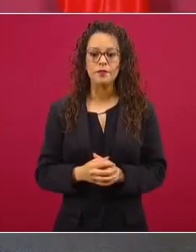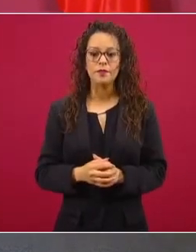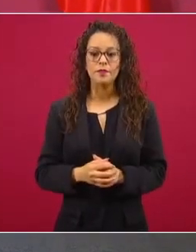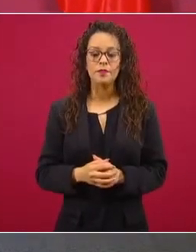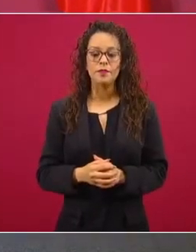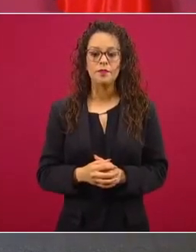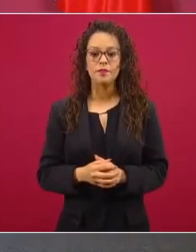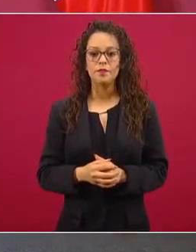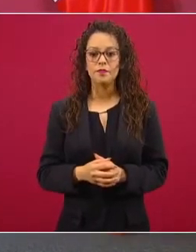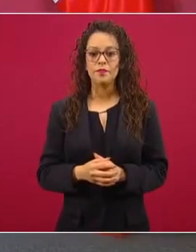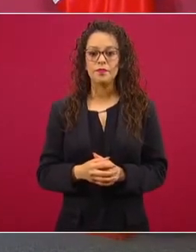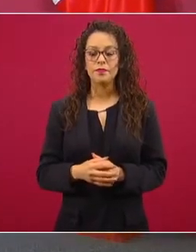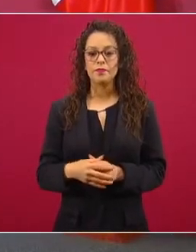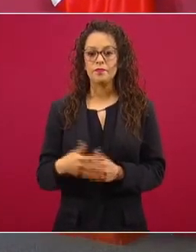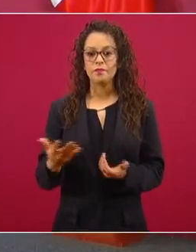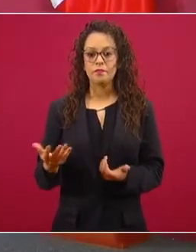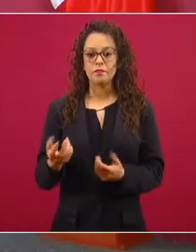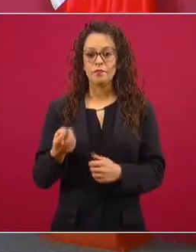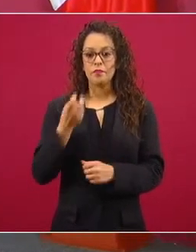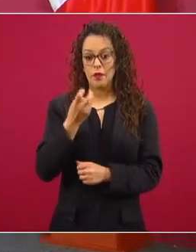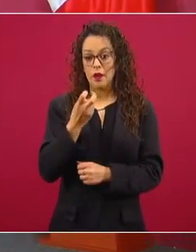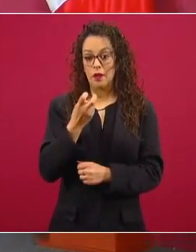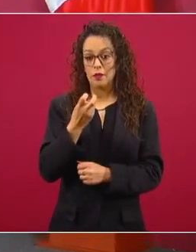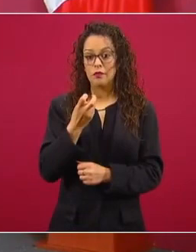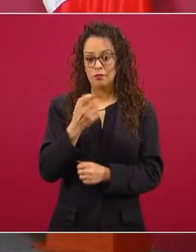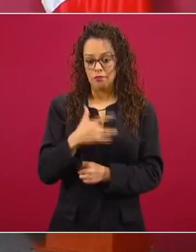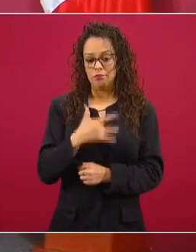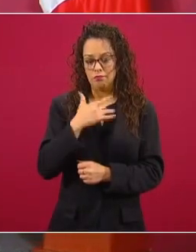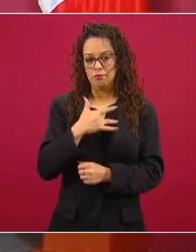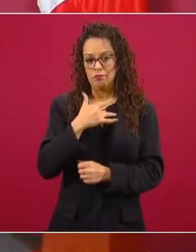Son como los síntomas